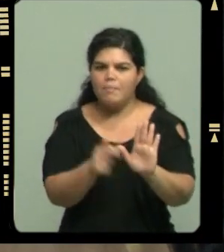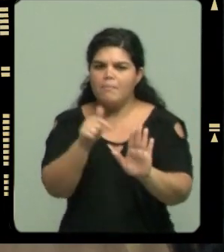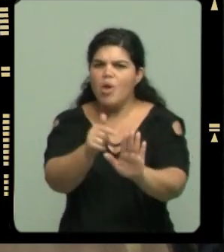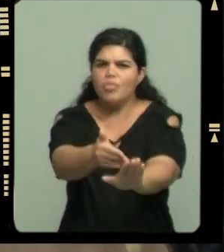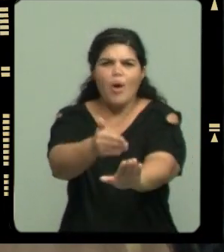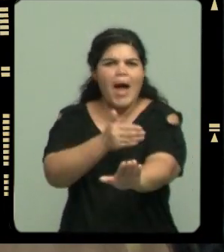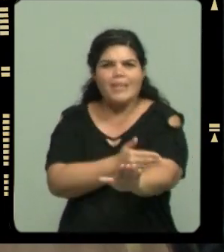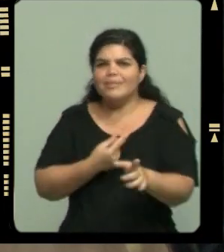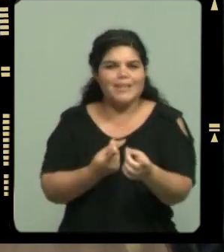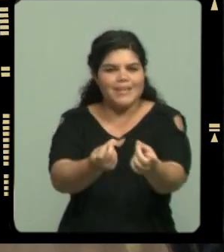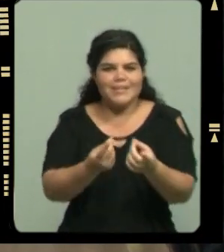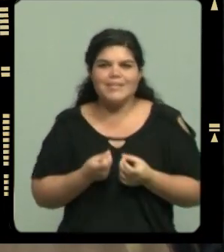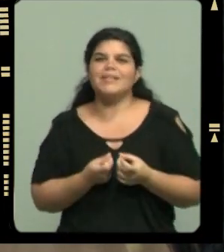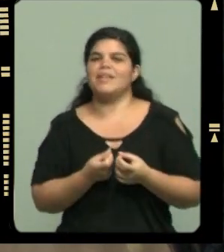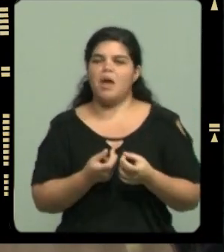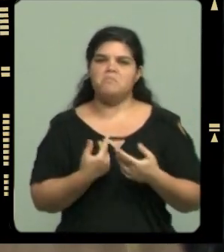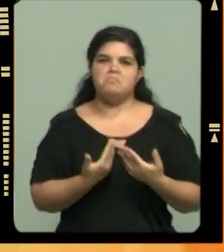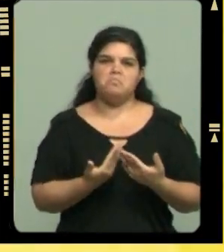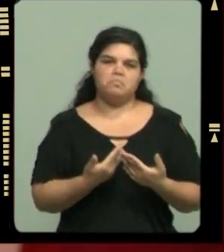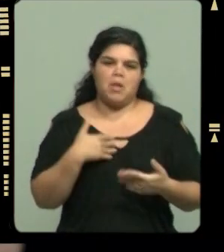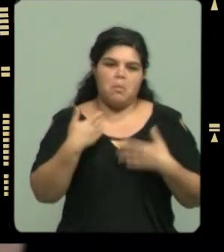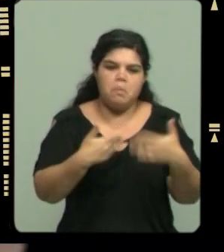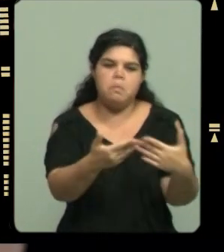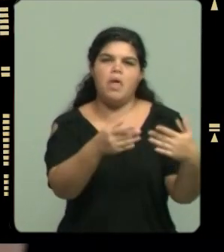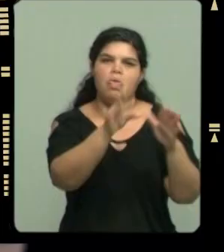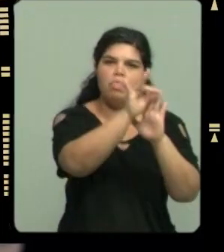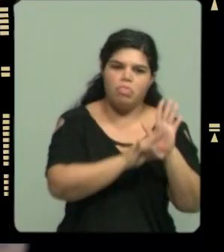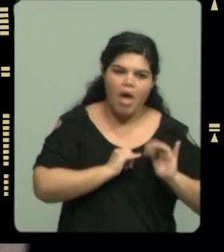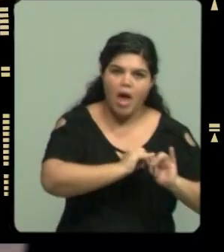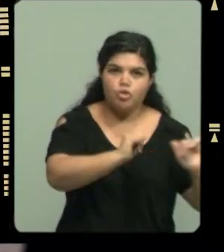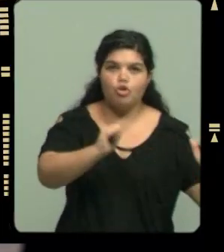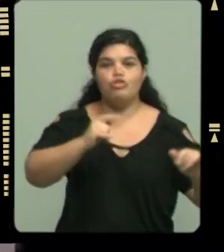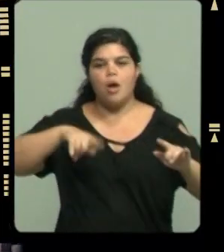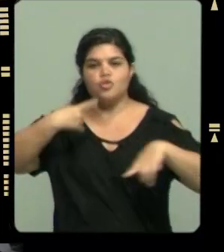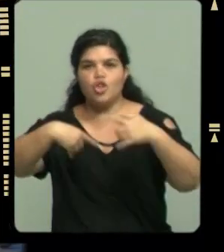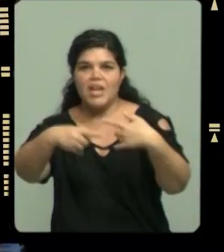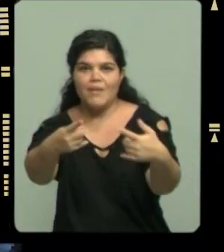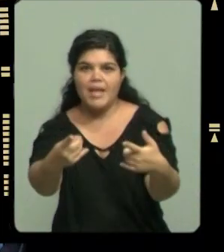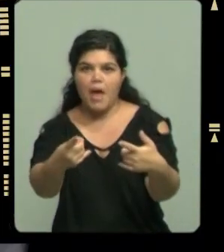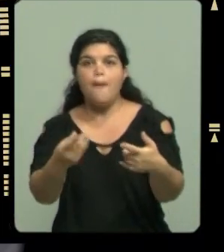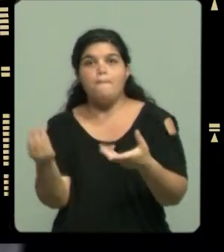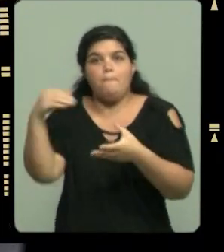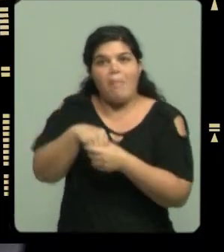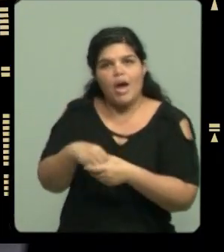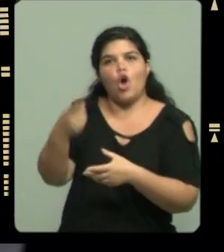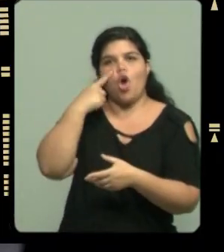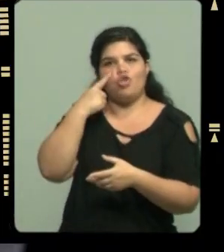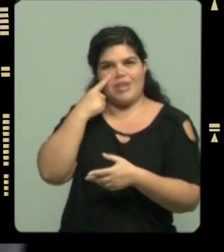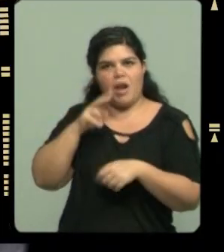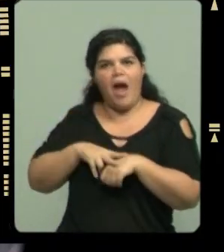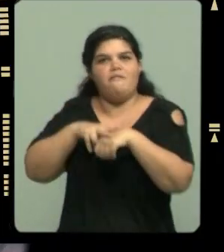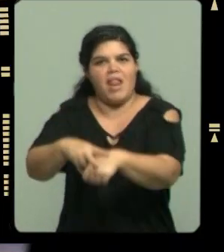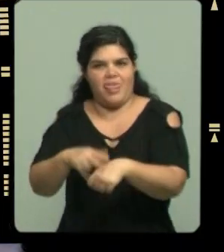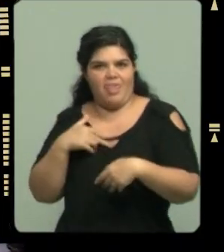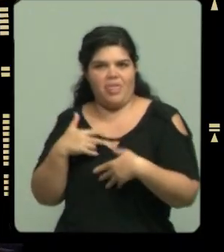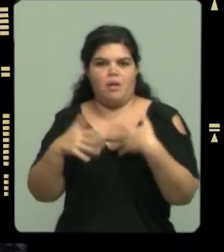adquieren habilidades transversales relacionadas con sostenibilidad y ciencia de datos. Entonces el líder que toma este rol de